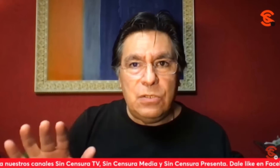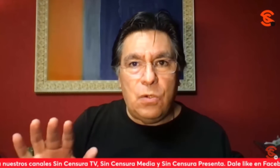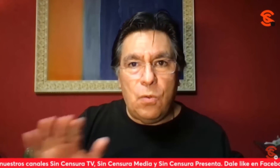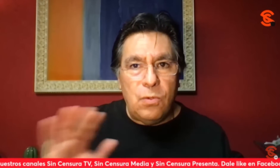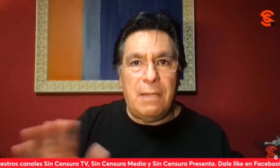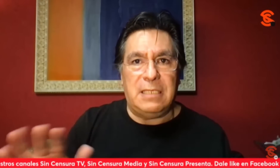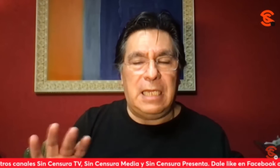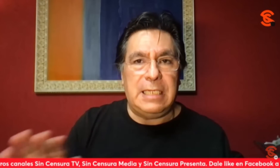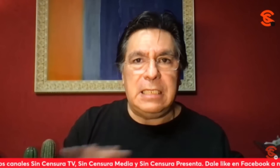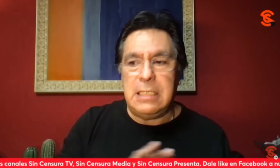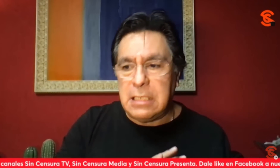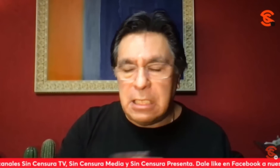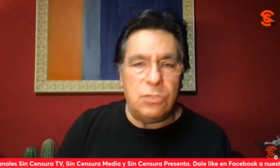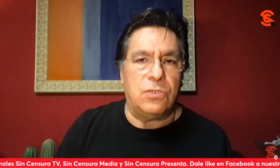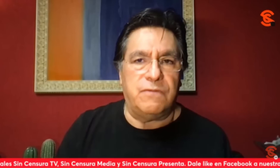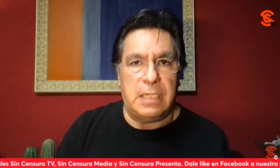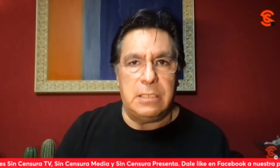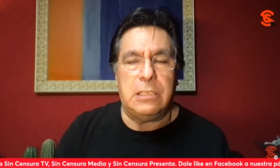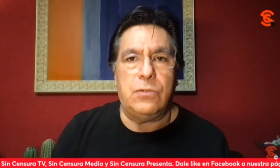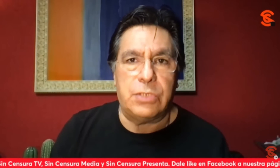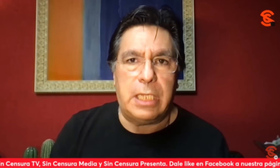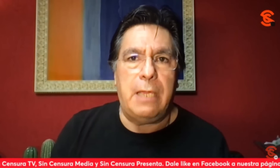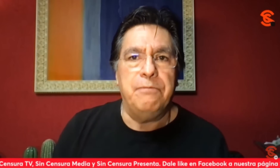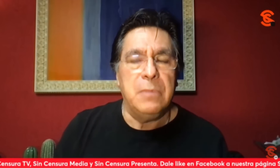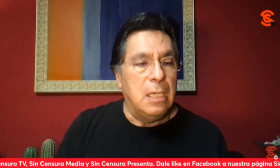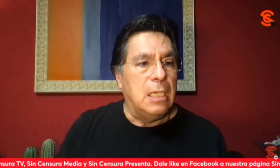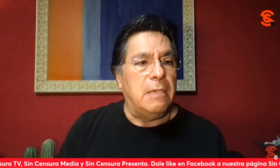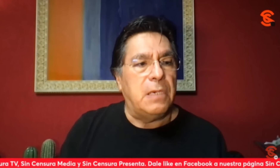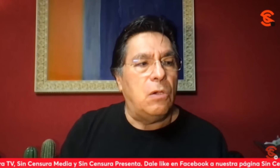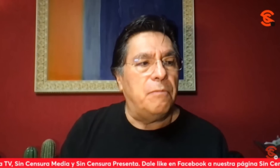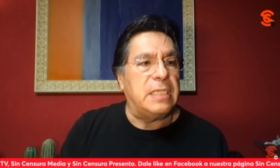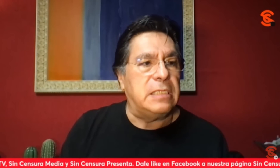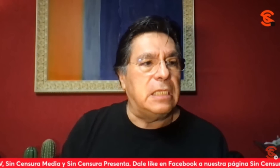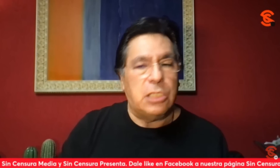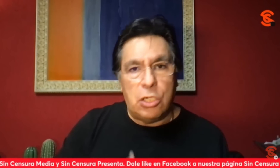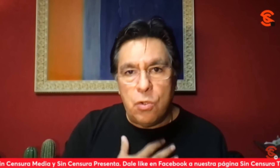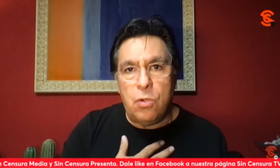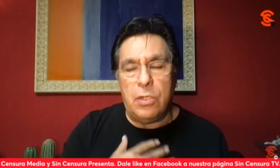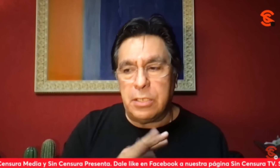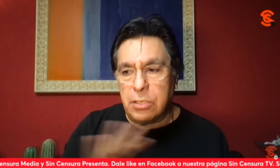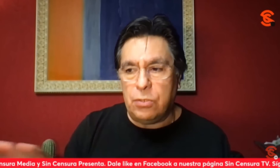que ha sido una batalla en distintos frentes los que ha librado el